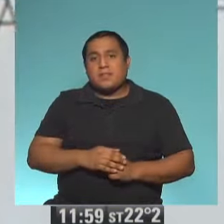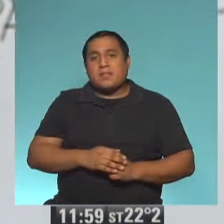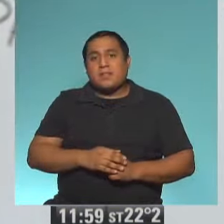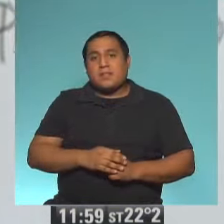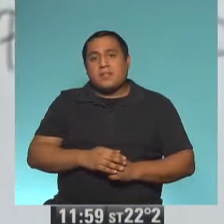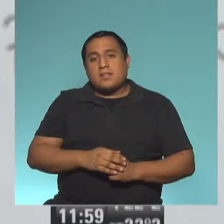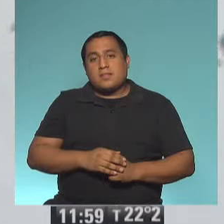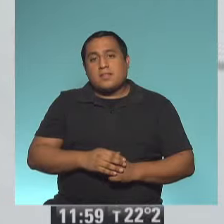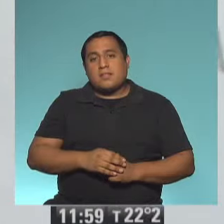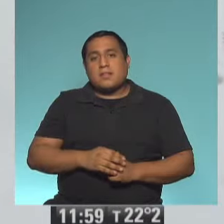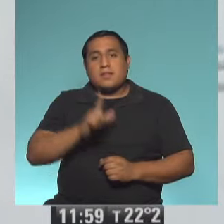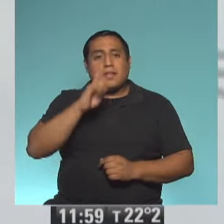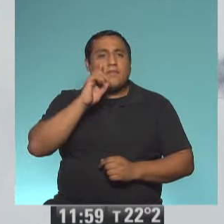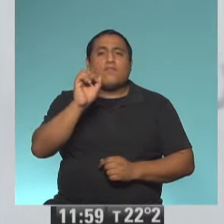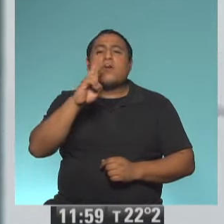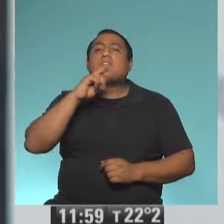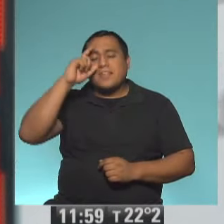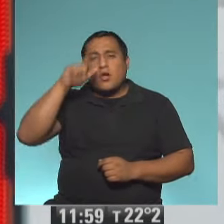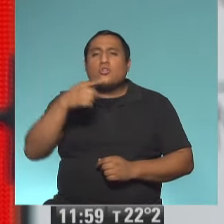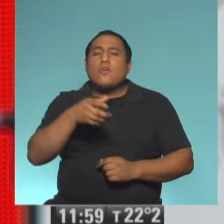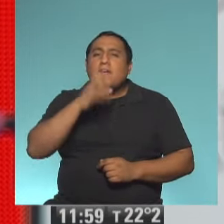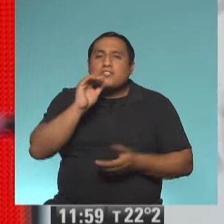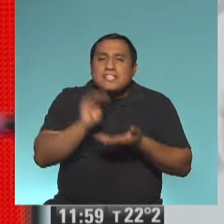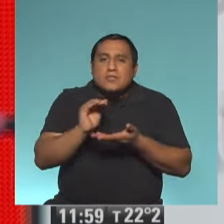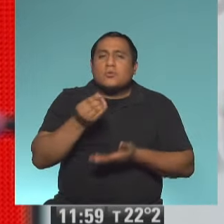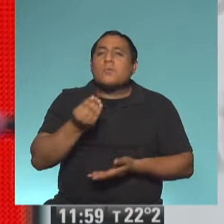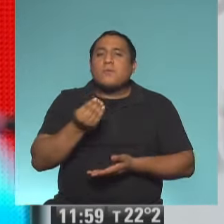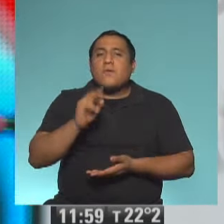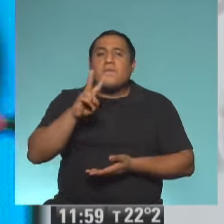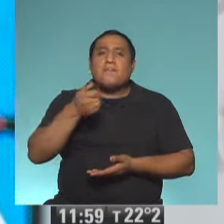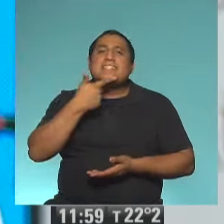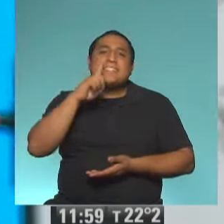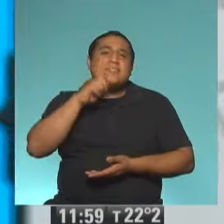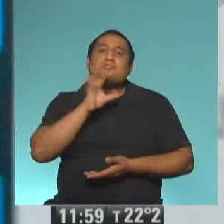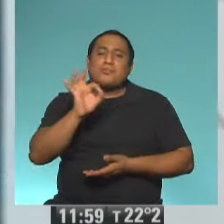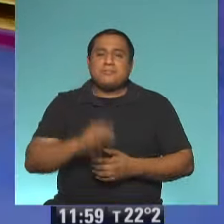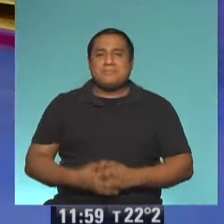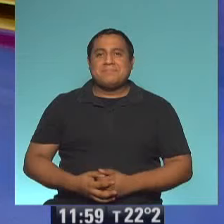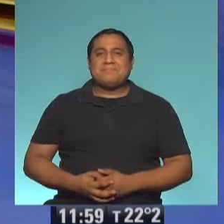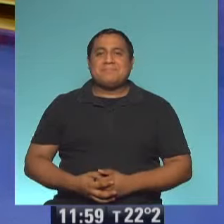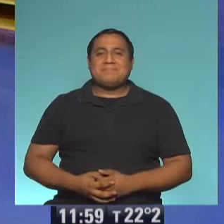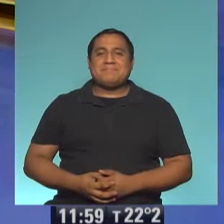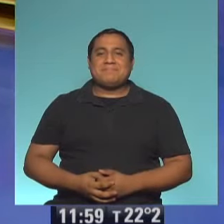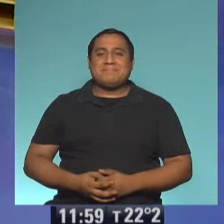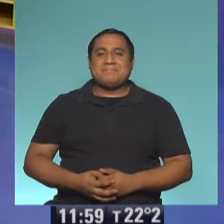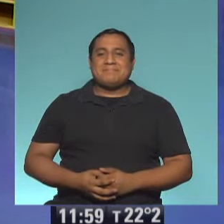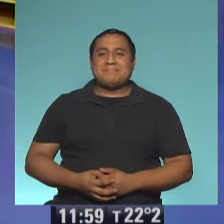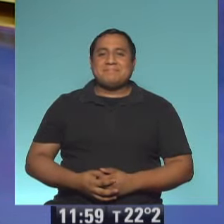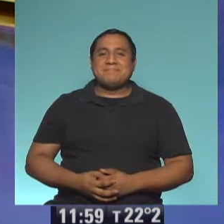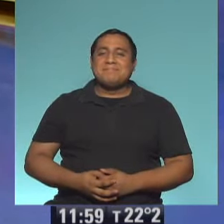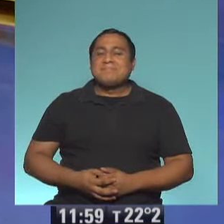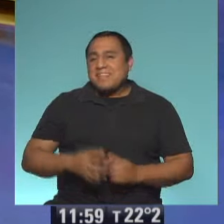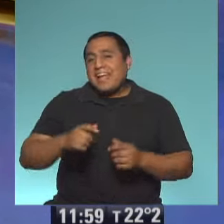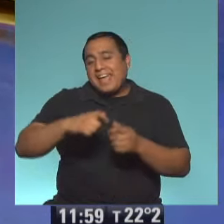un vaso chiquito, es decir... ¿Qué sería un vaso? Un vasito. Entonces, cada uno de nosotros va a tener